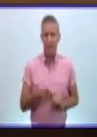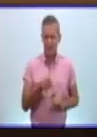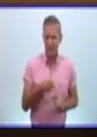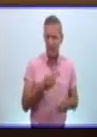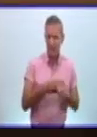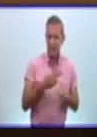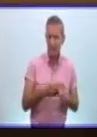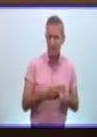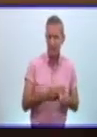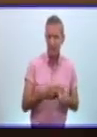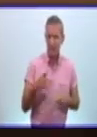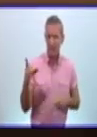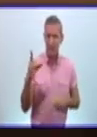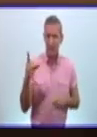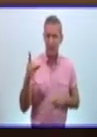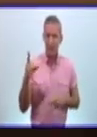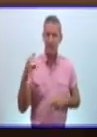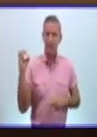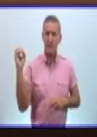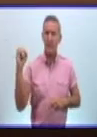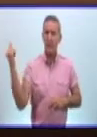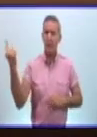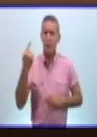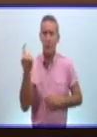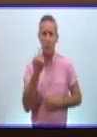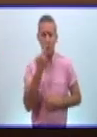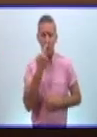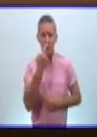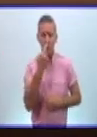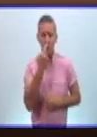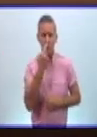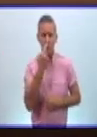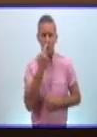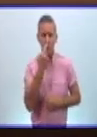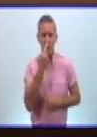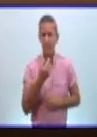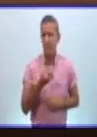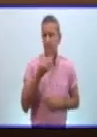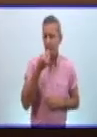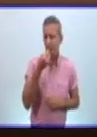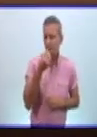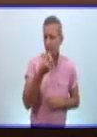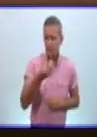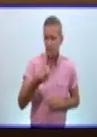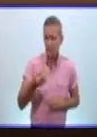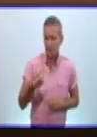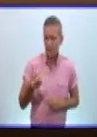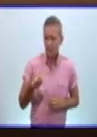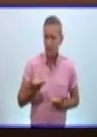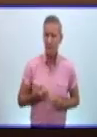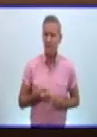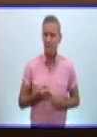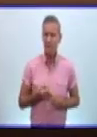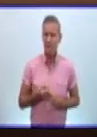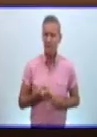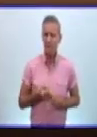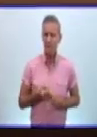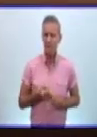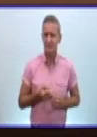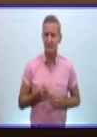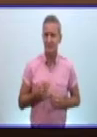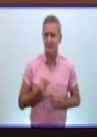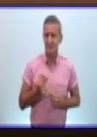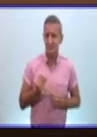el dioxígeno, la sacarosa, que ustedes la conocen como azúcar,